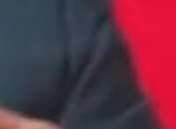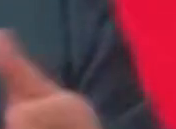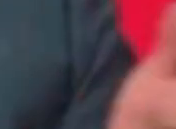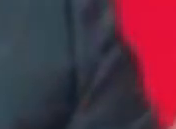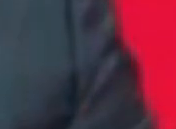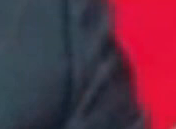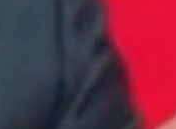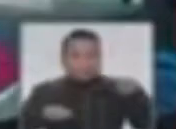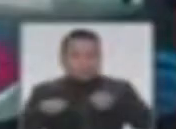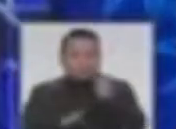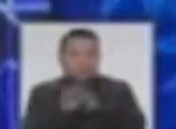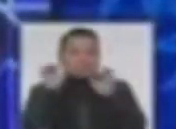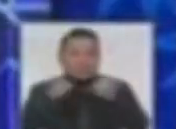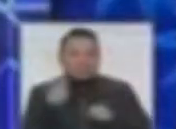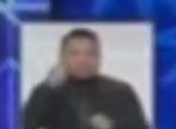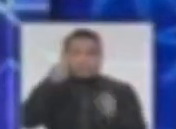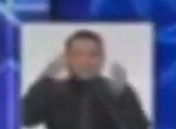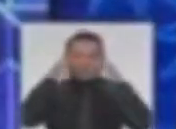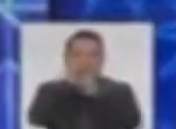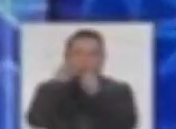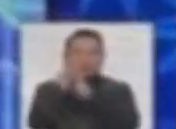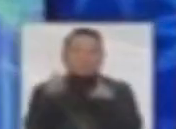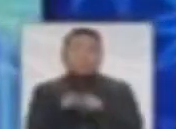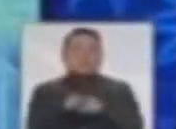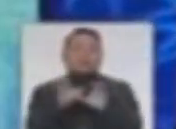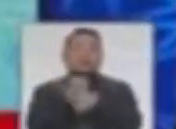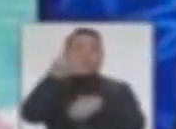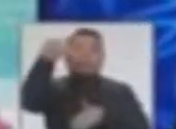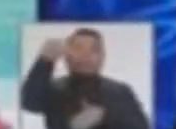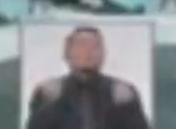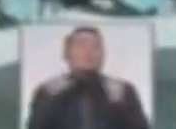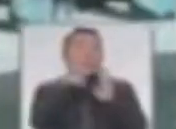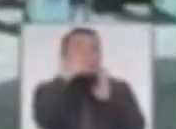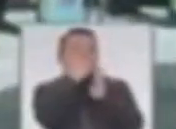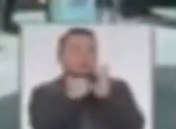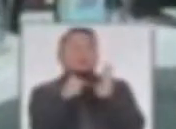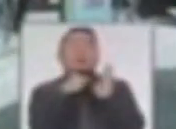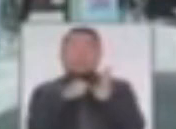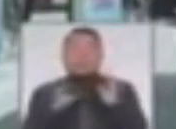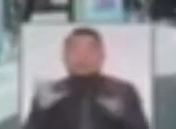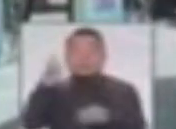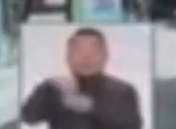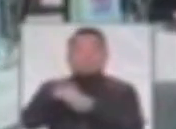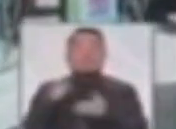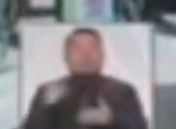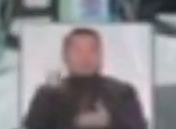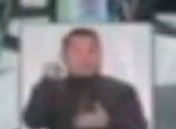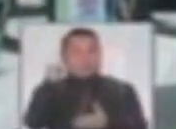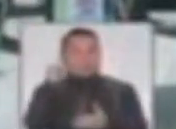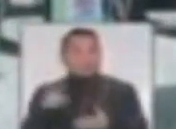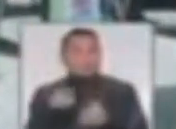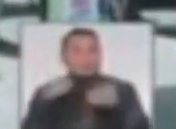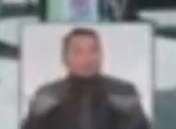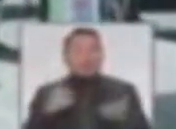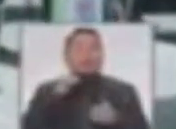¿no? Y entonces Mónica Delta le dice a Acuña, ¿puedo usar sus 2 segundos? Acuña dice, más seguridad, se acabó, ¿no? Eso no tiene ningún